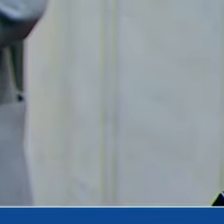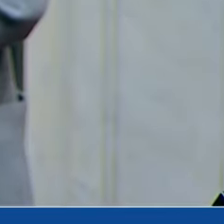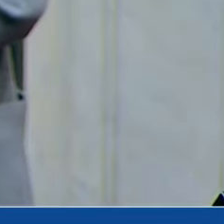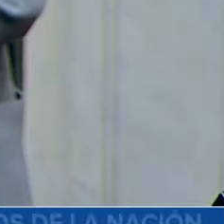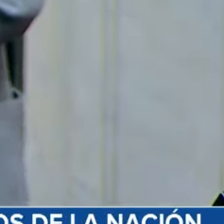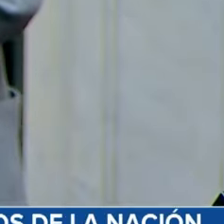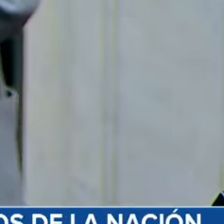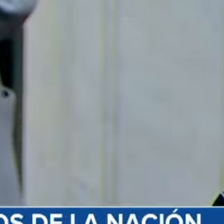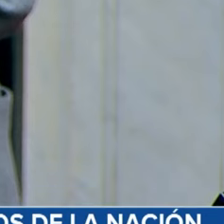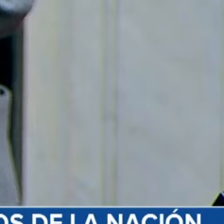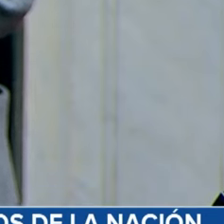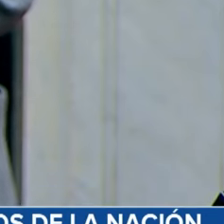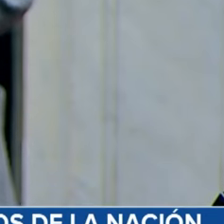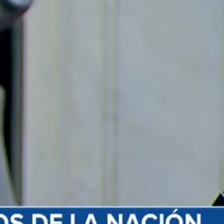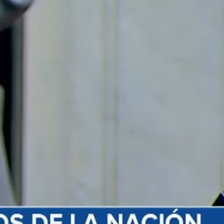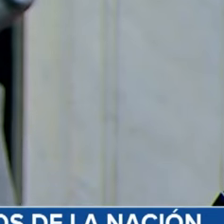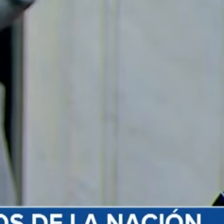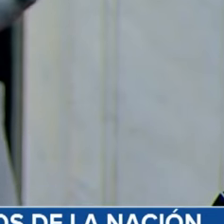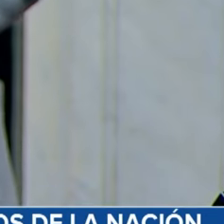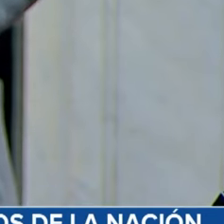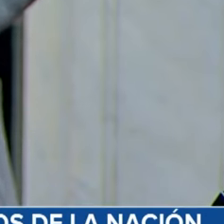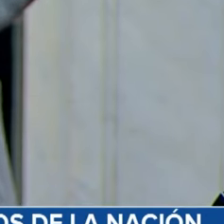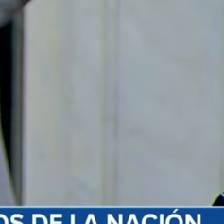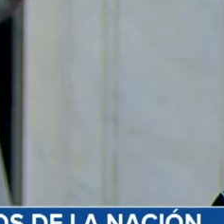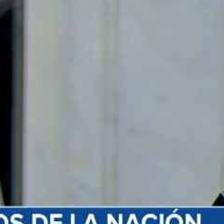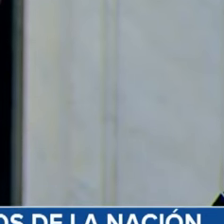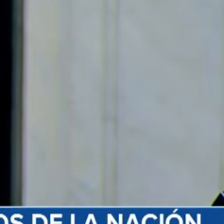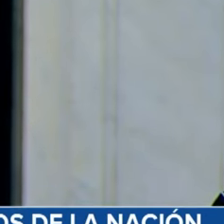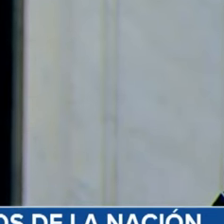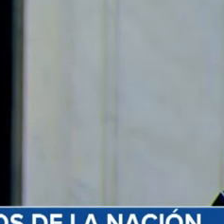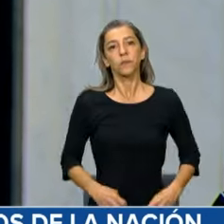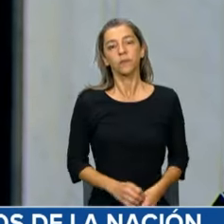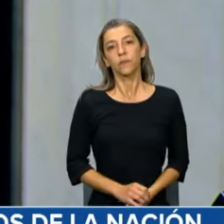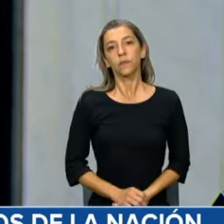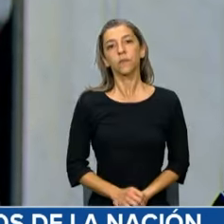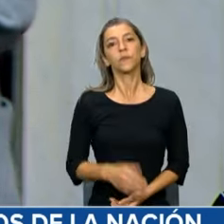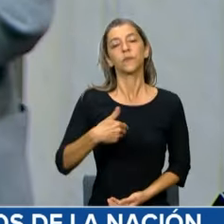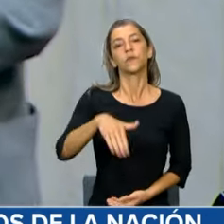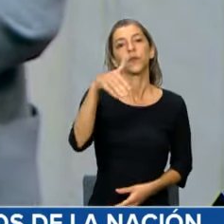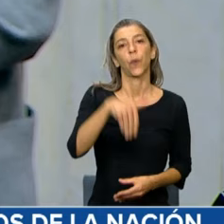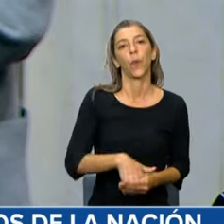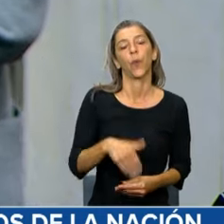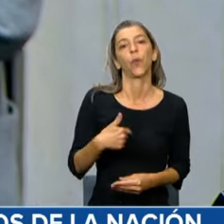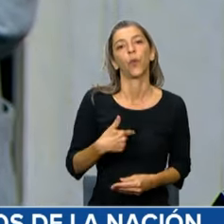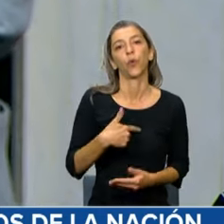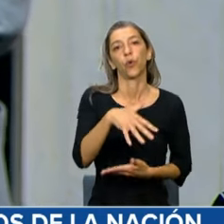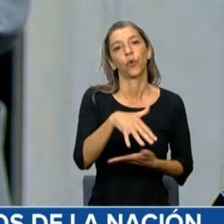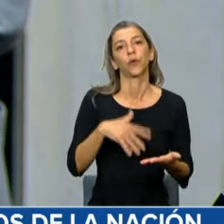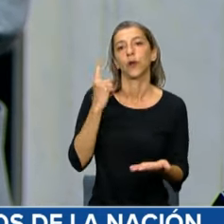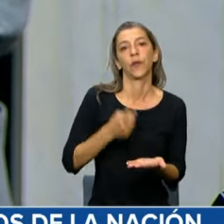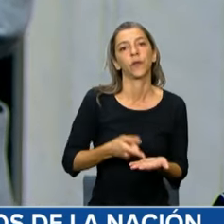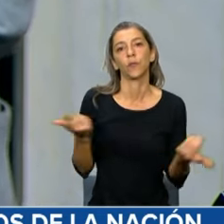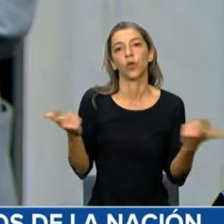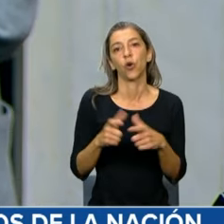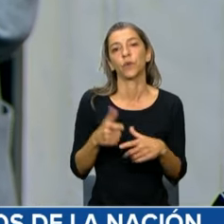a votar en general y en particular el dictamen de la comisión les pido a los